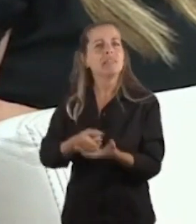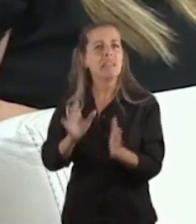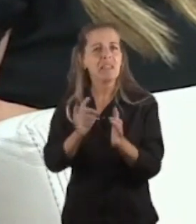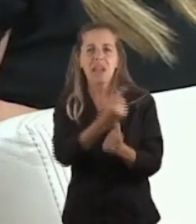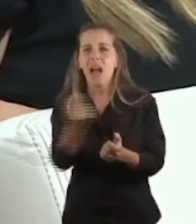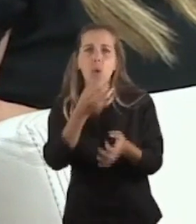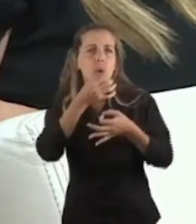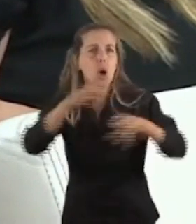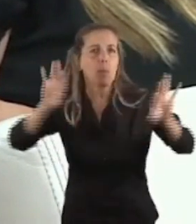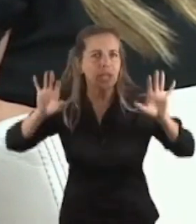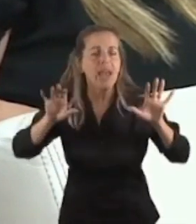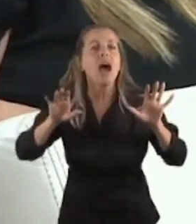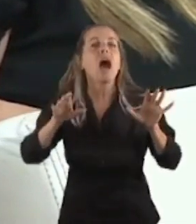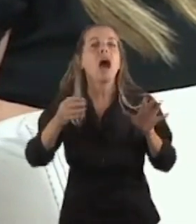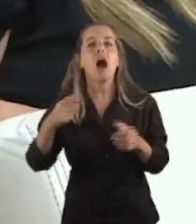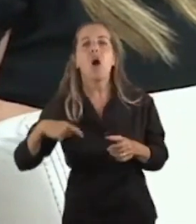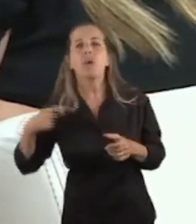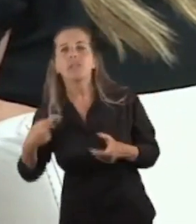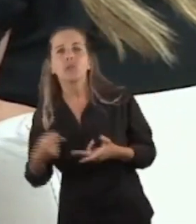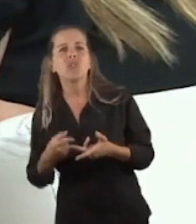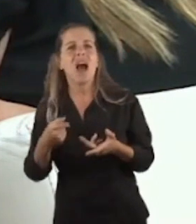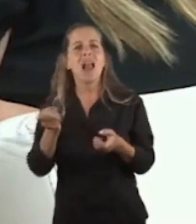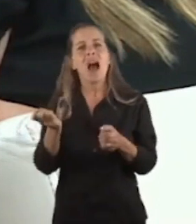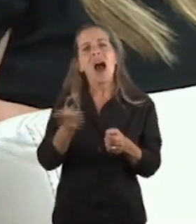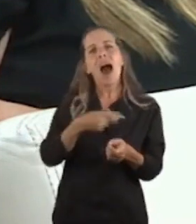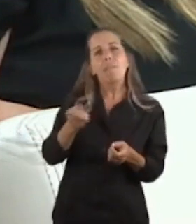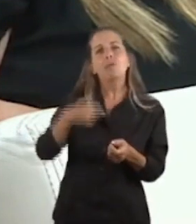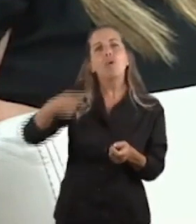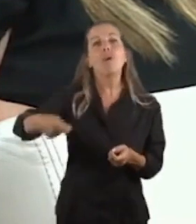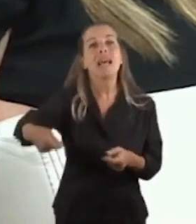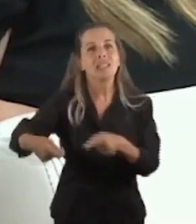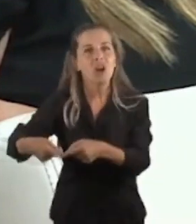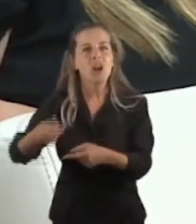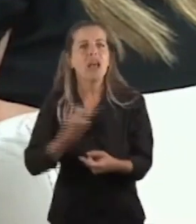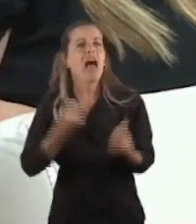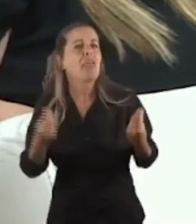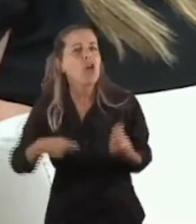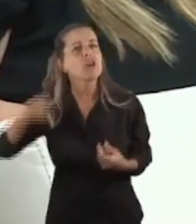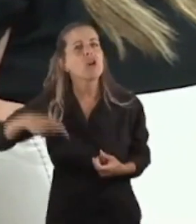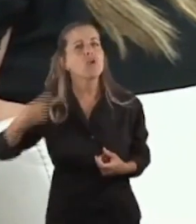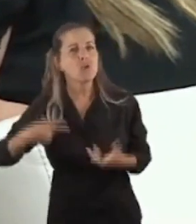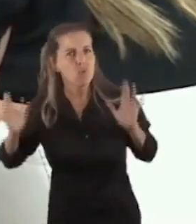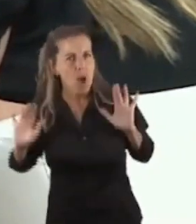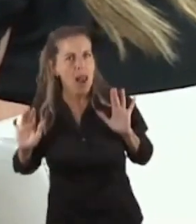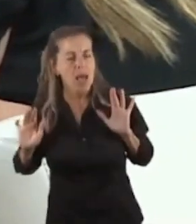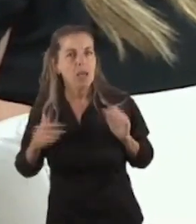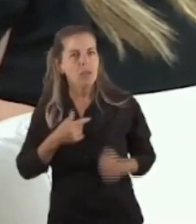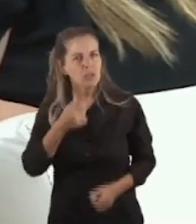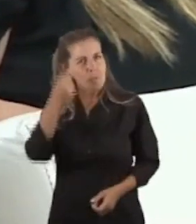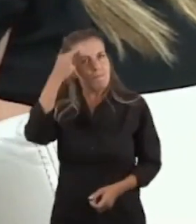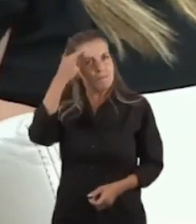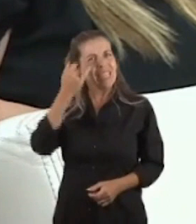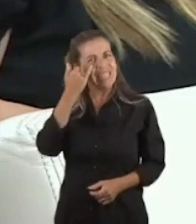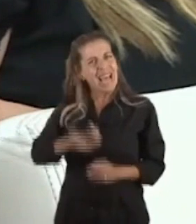libremente A dónde realizar sus aportes Ahora yo tengo entendido que esta desregulación ya existe desde la